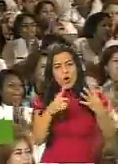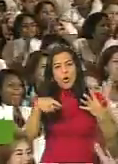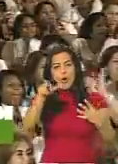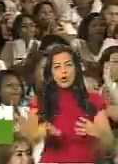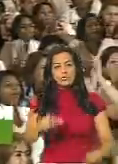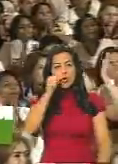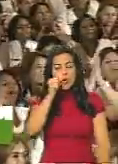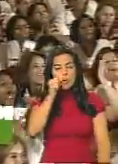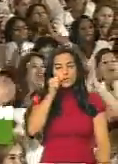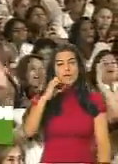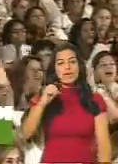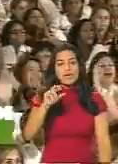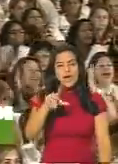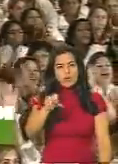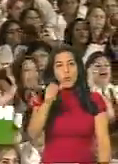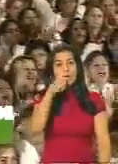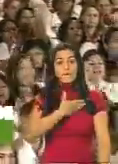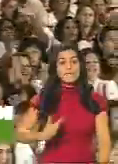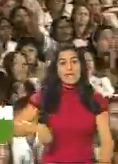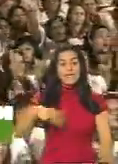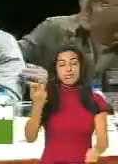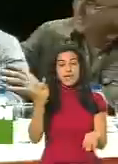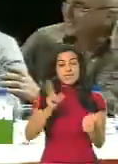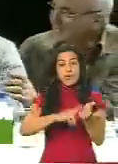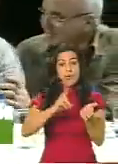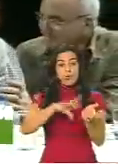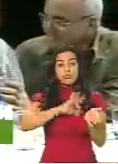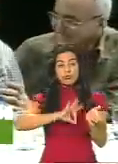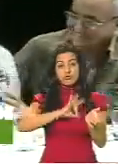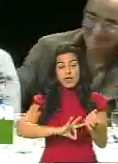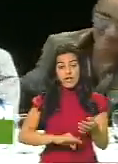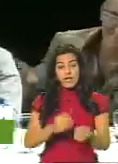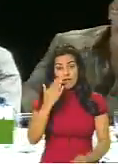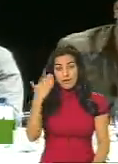Rotondaro, presidente del Instituto del Seguro Social.